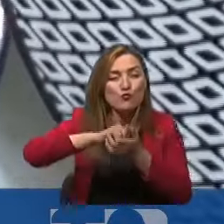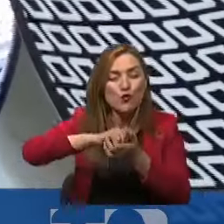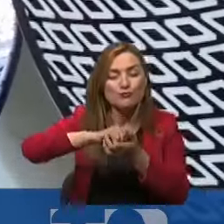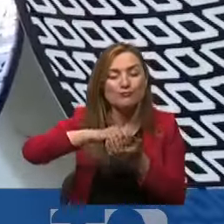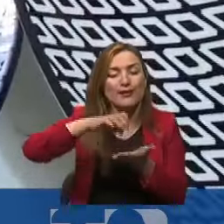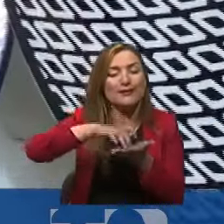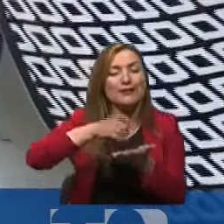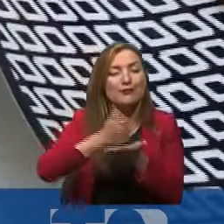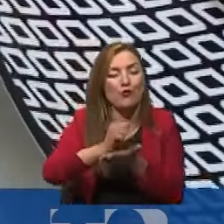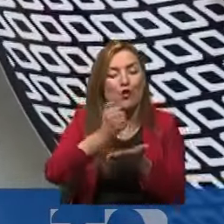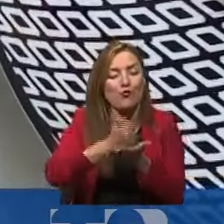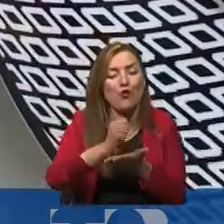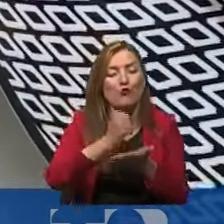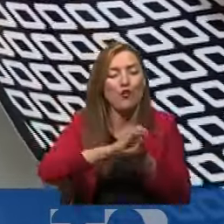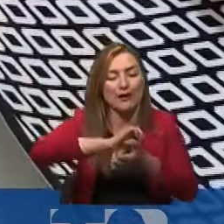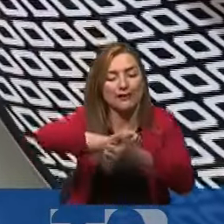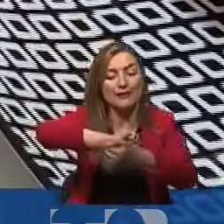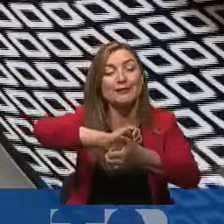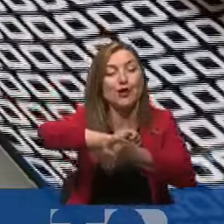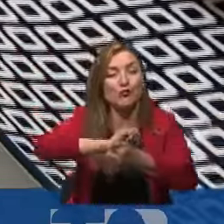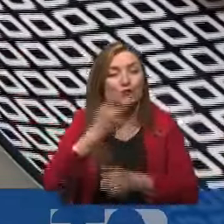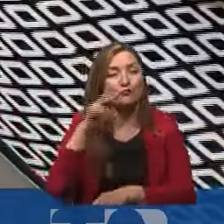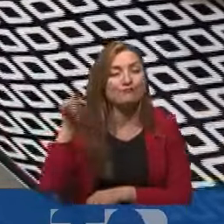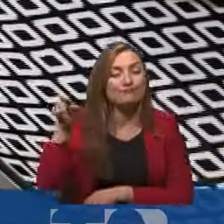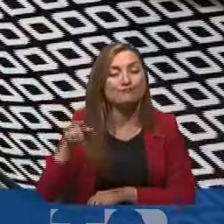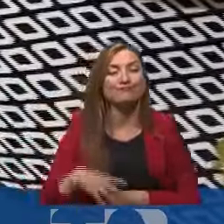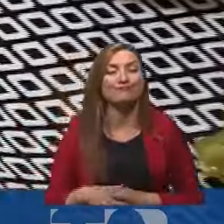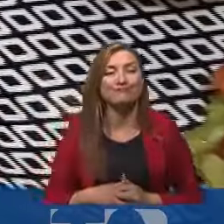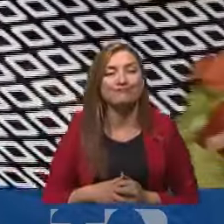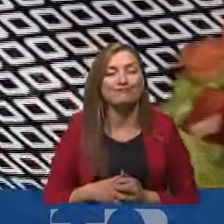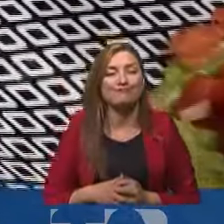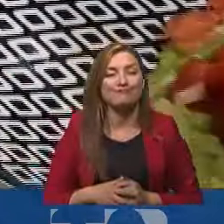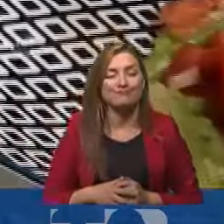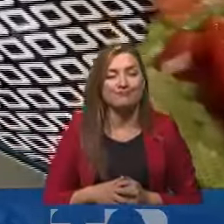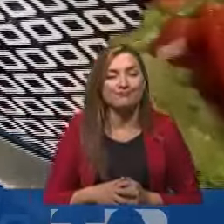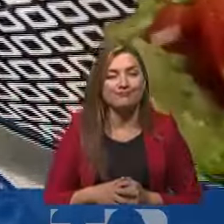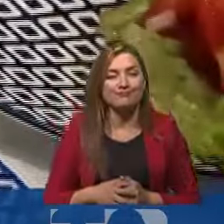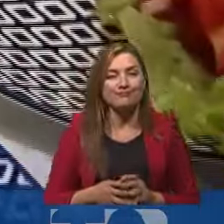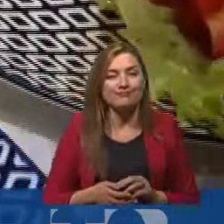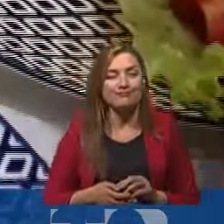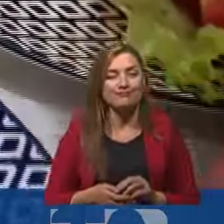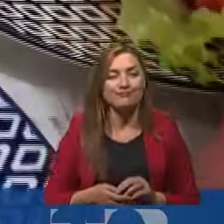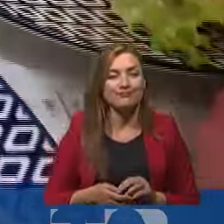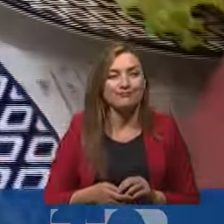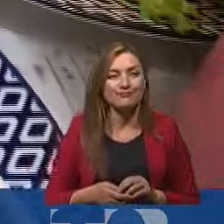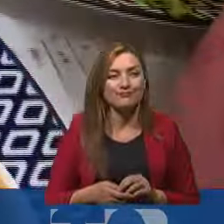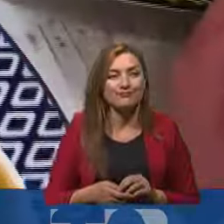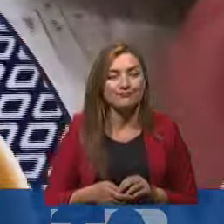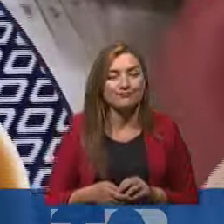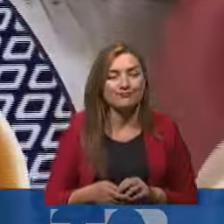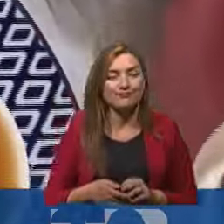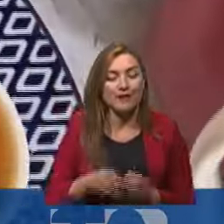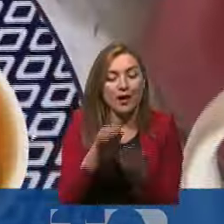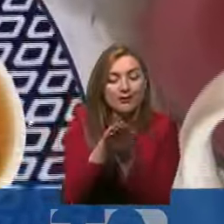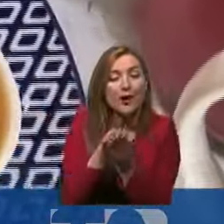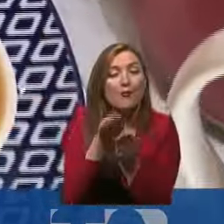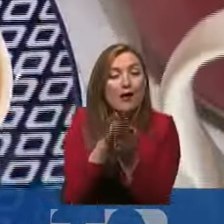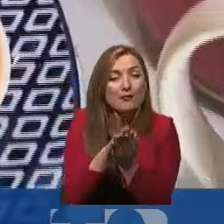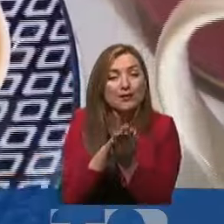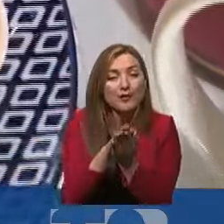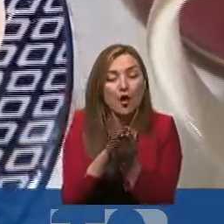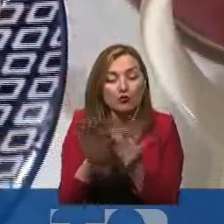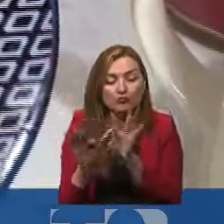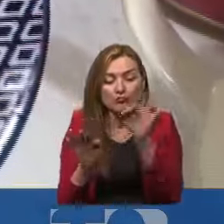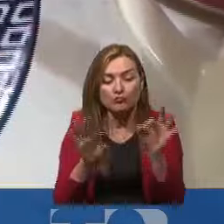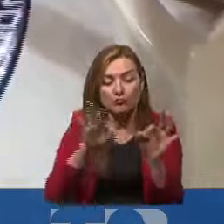de verde. Ahí estamos viendo justamente en pantalla. A ver, ¿cuáles son estos platos que tenemos ahí también? Hay el tamal, la típica humita.